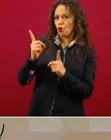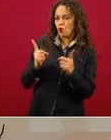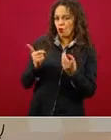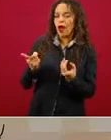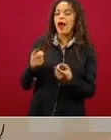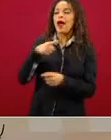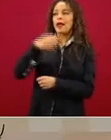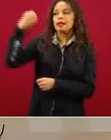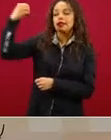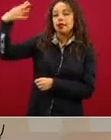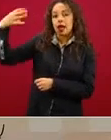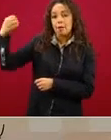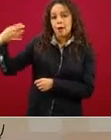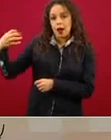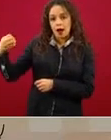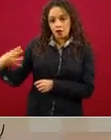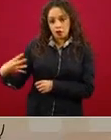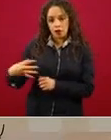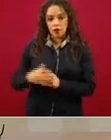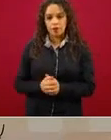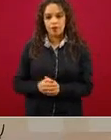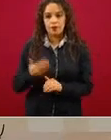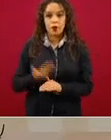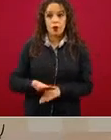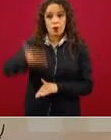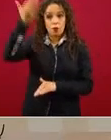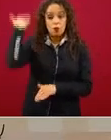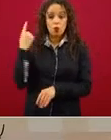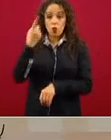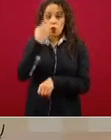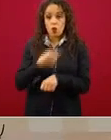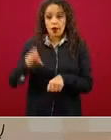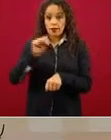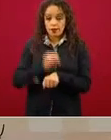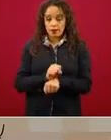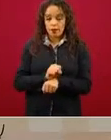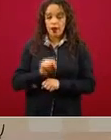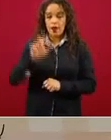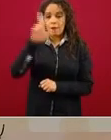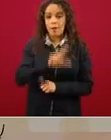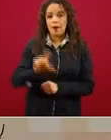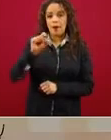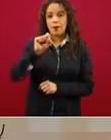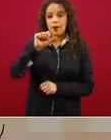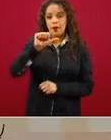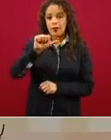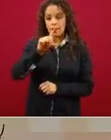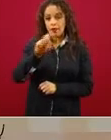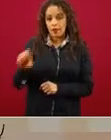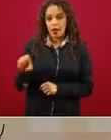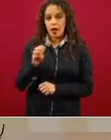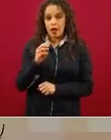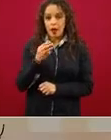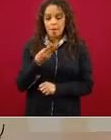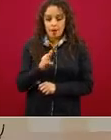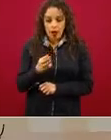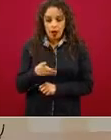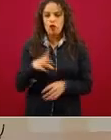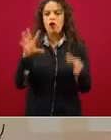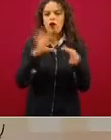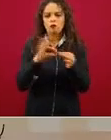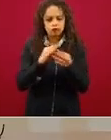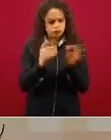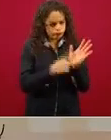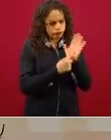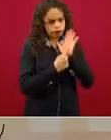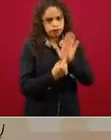presentó originalmente en la reunión de hace una semana, el martes 26 de mayo. se les presentaron todos los indicadores, lo que presentamos